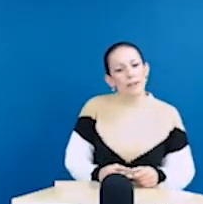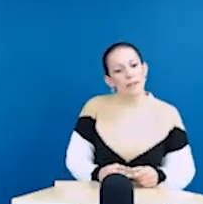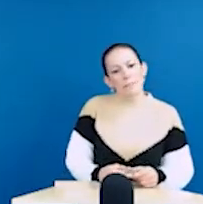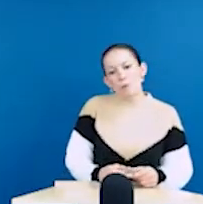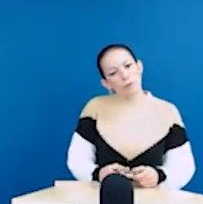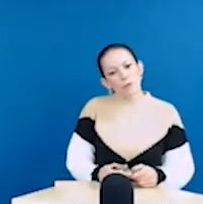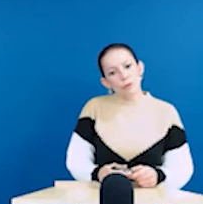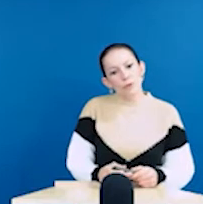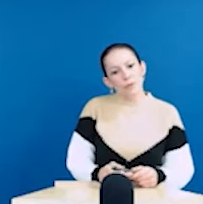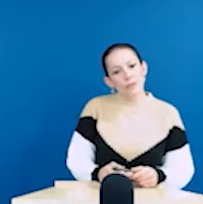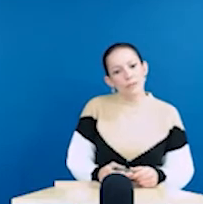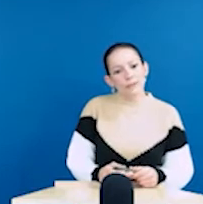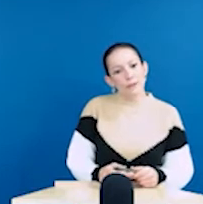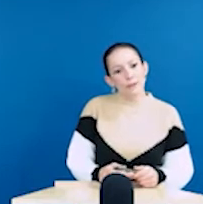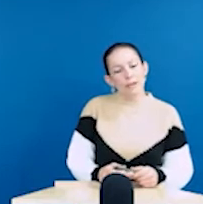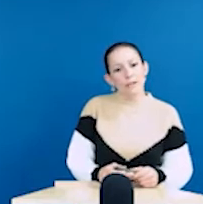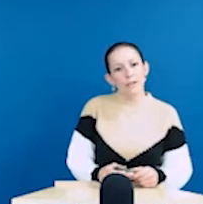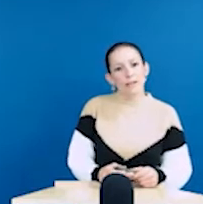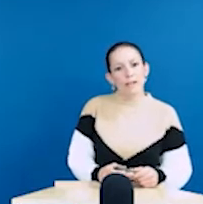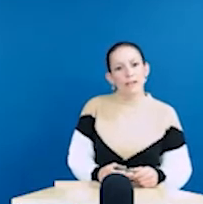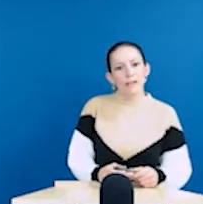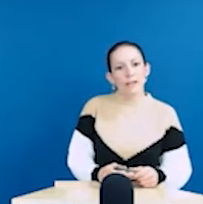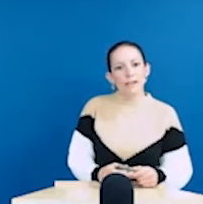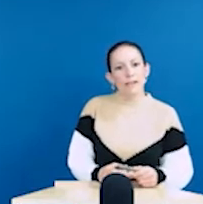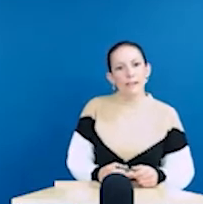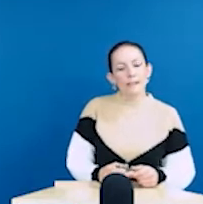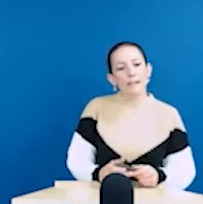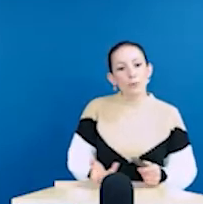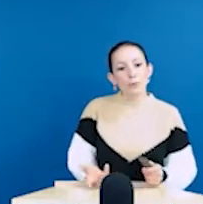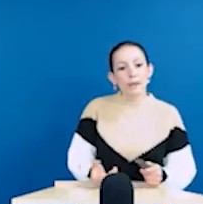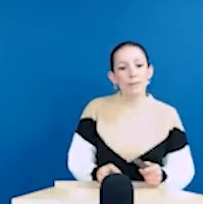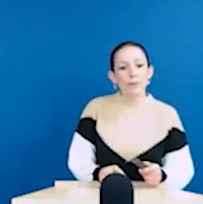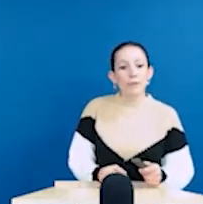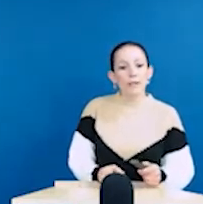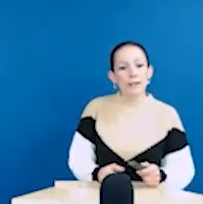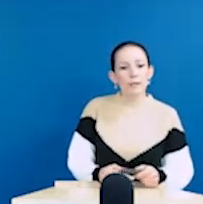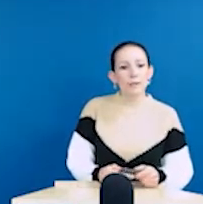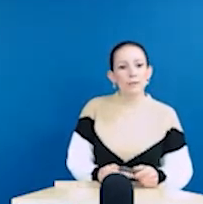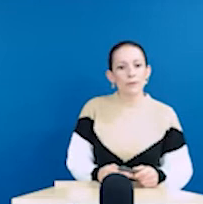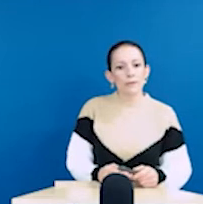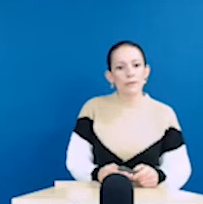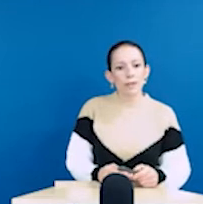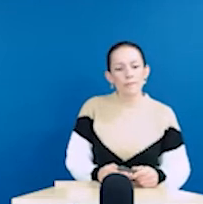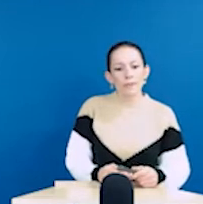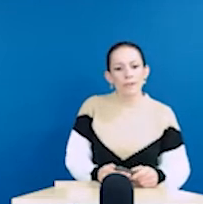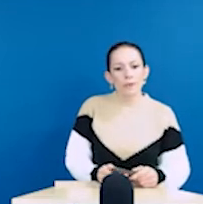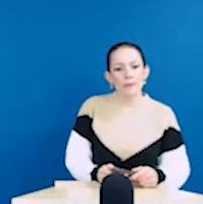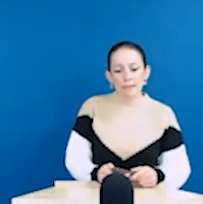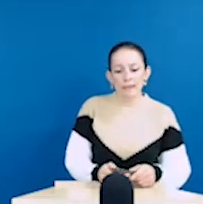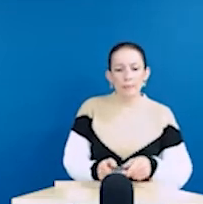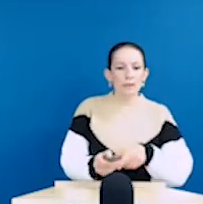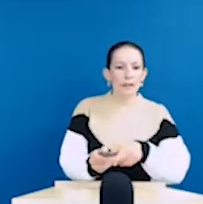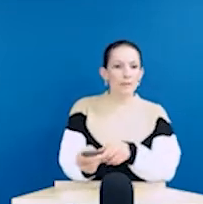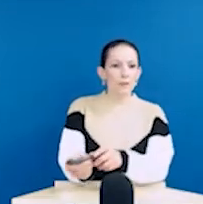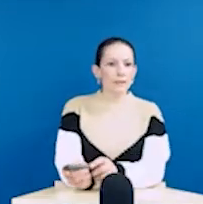Fe. Muchos no lo conocen ni saben que el instituto queda por fuera de la Fundación Santa Fe.